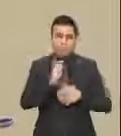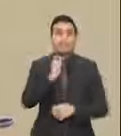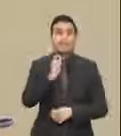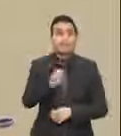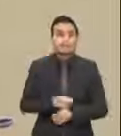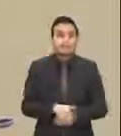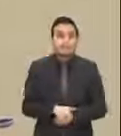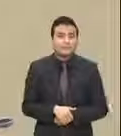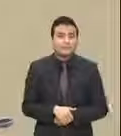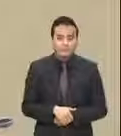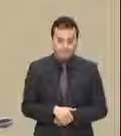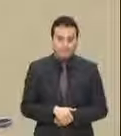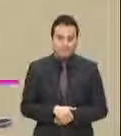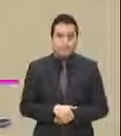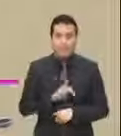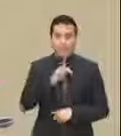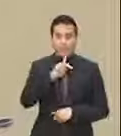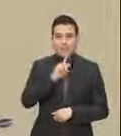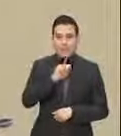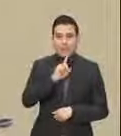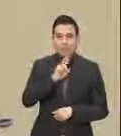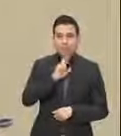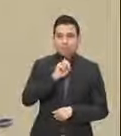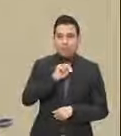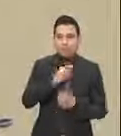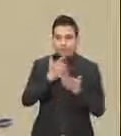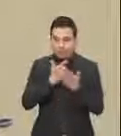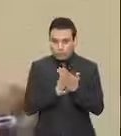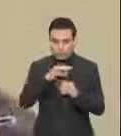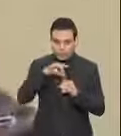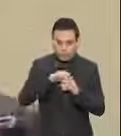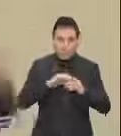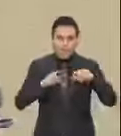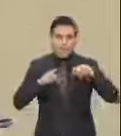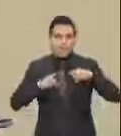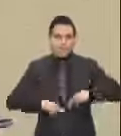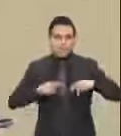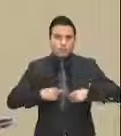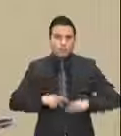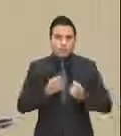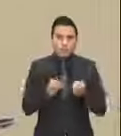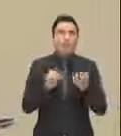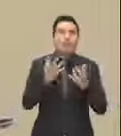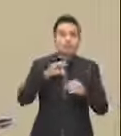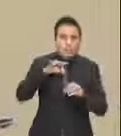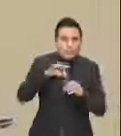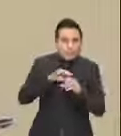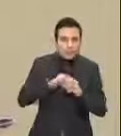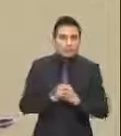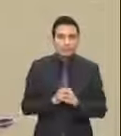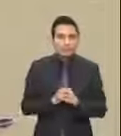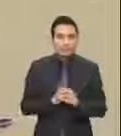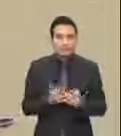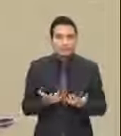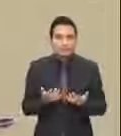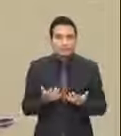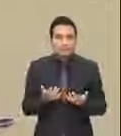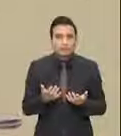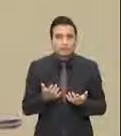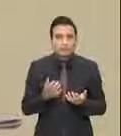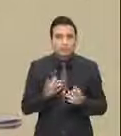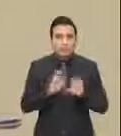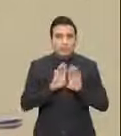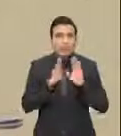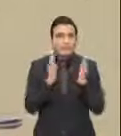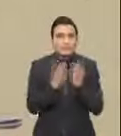ver precisamente con el padrón electoral saber cuántos electores podían emitir su voto y cuántos y cuáles lo podían hacer en cada